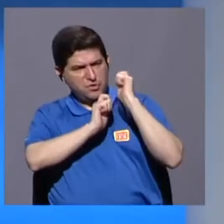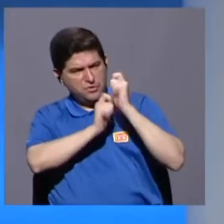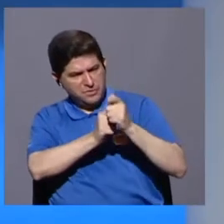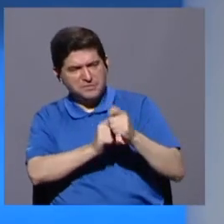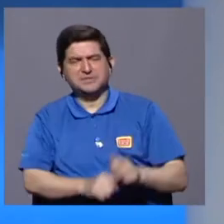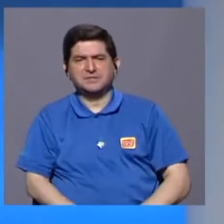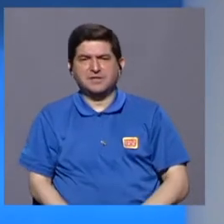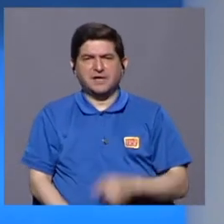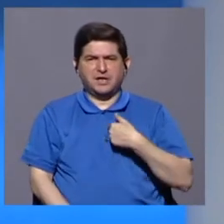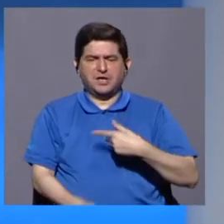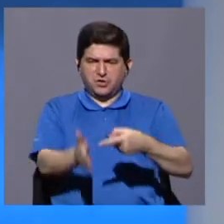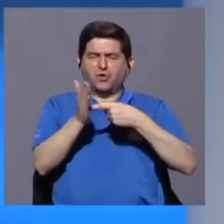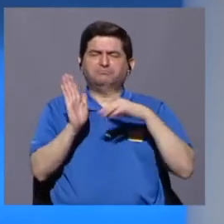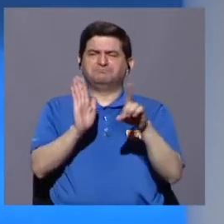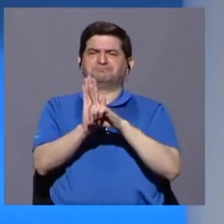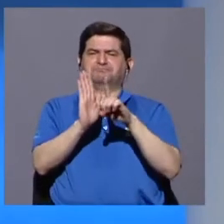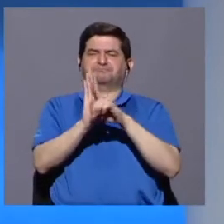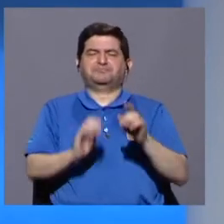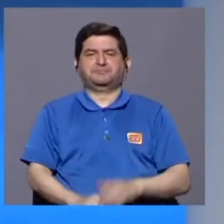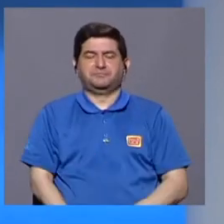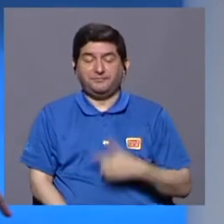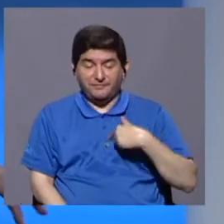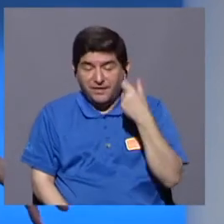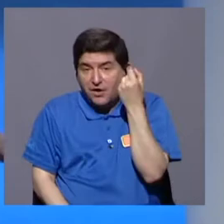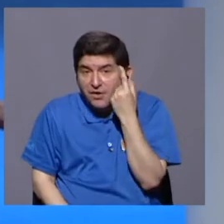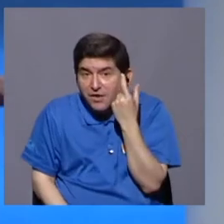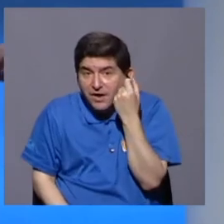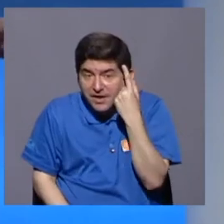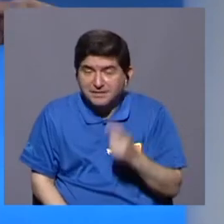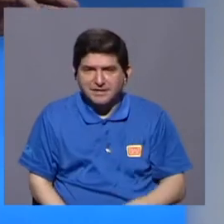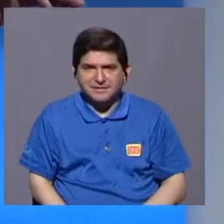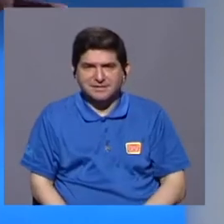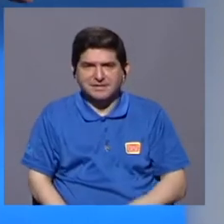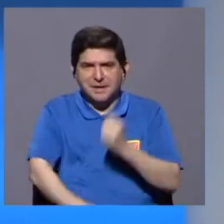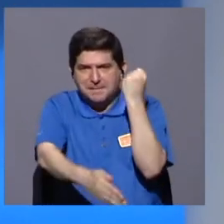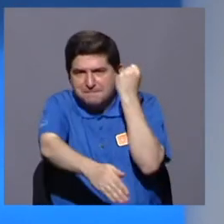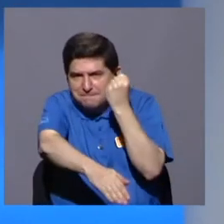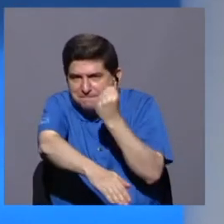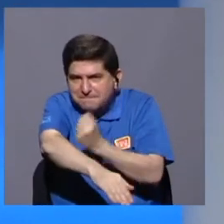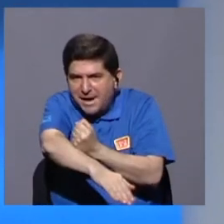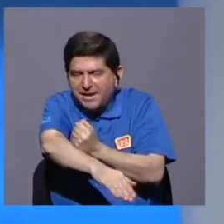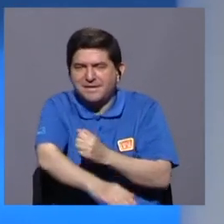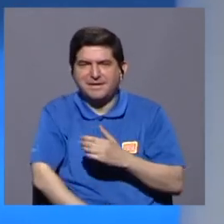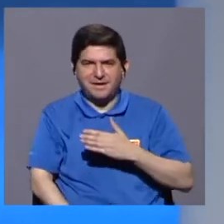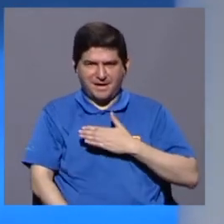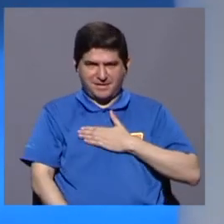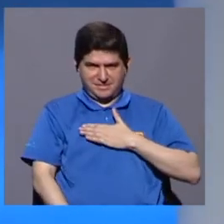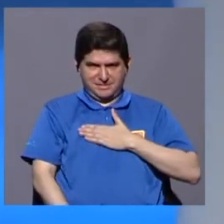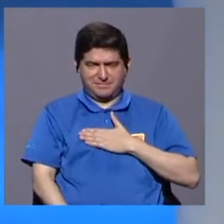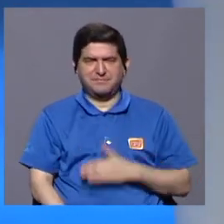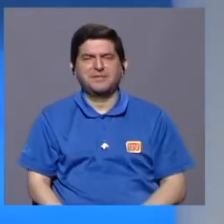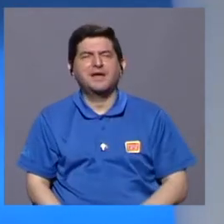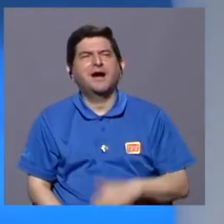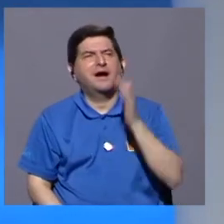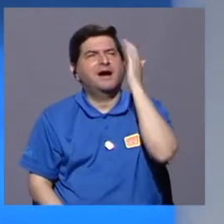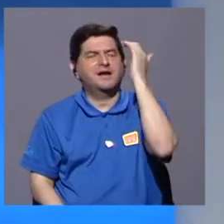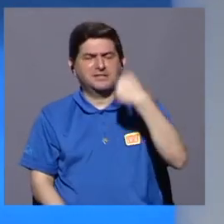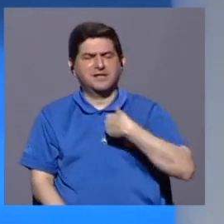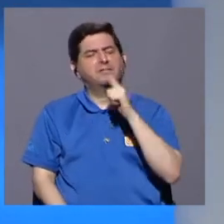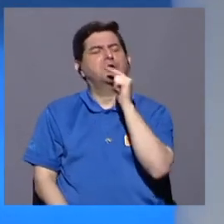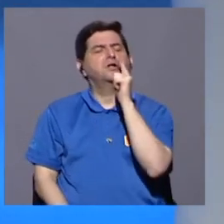podía exigir mis derechos. Comprendí que las marcas que me recorrían me hacían saber quién